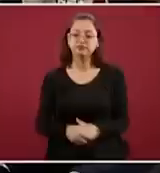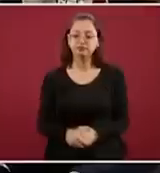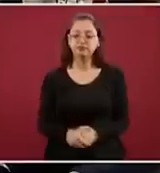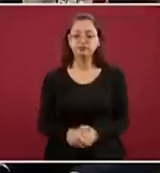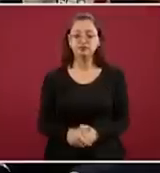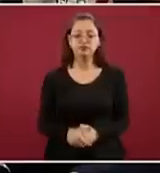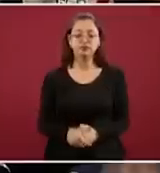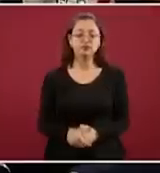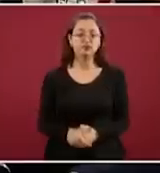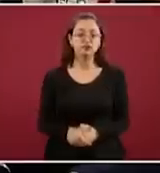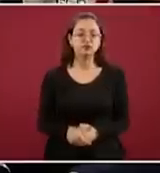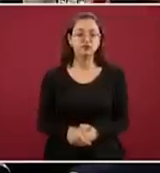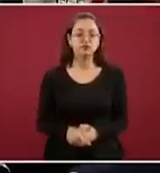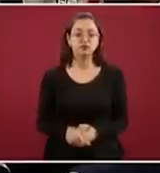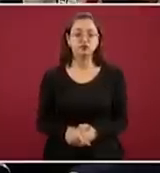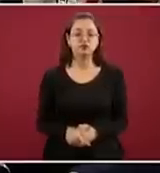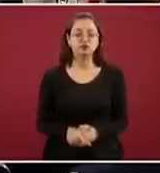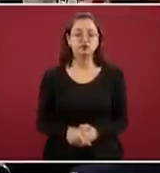Pues que